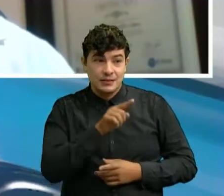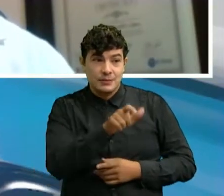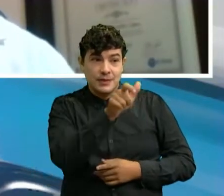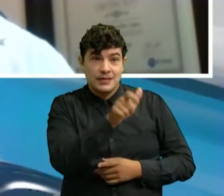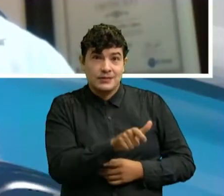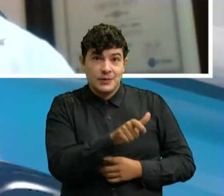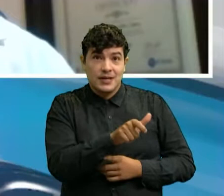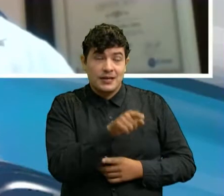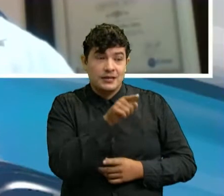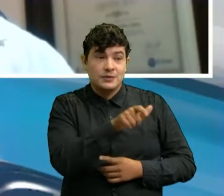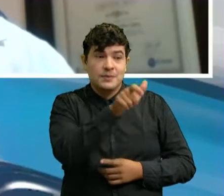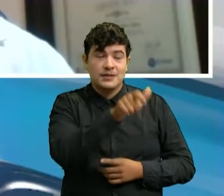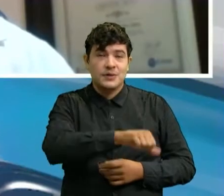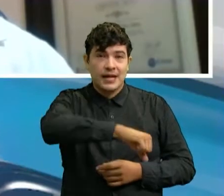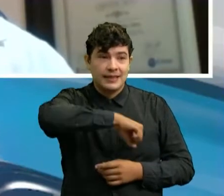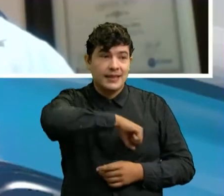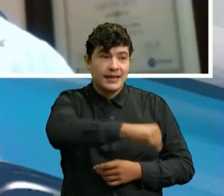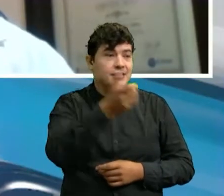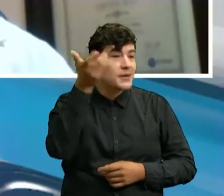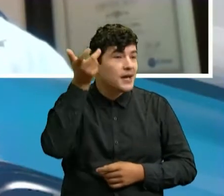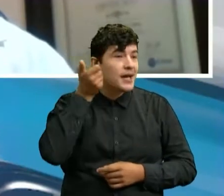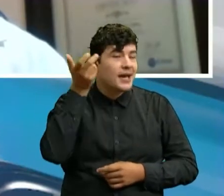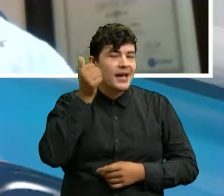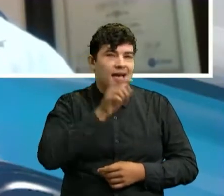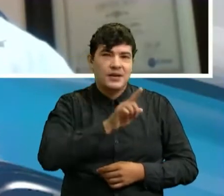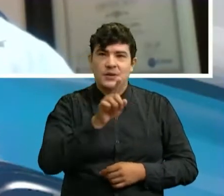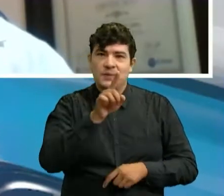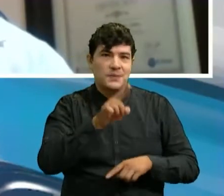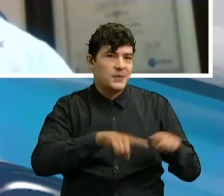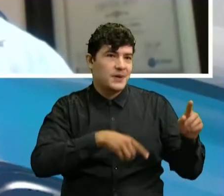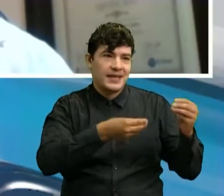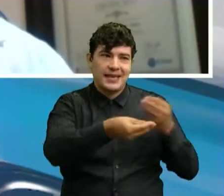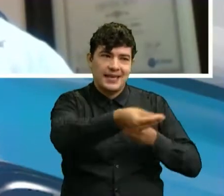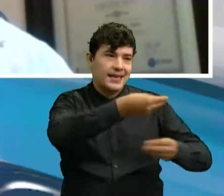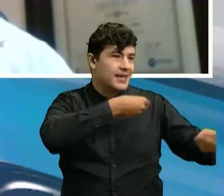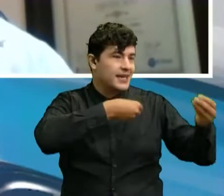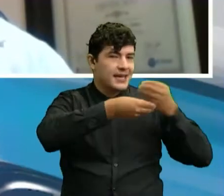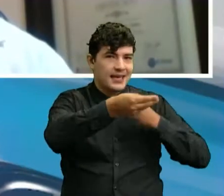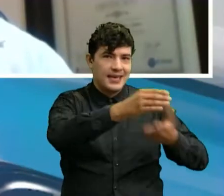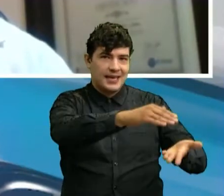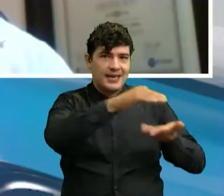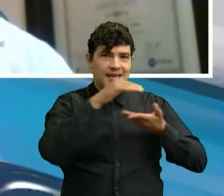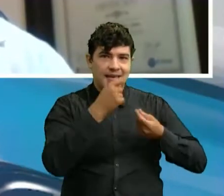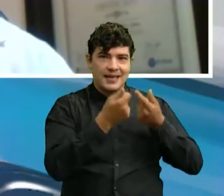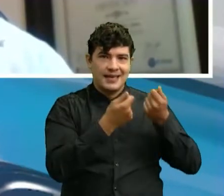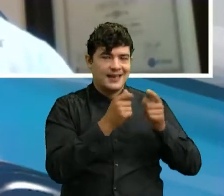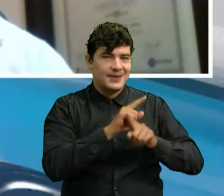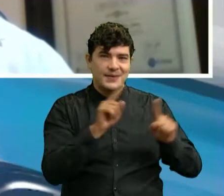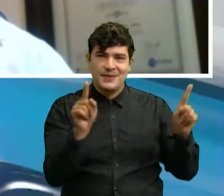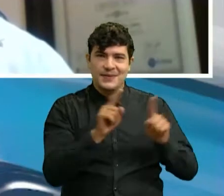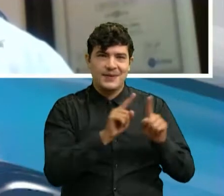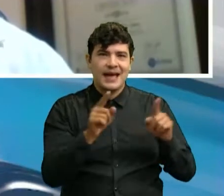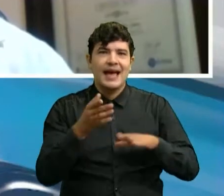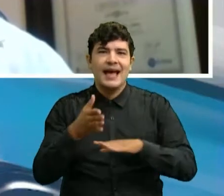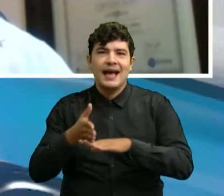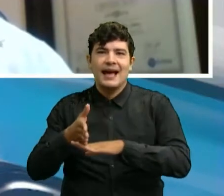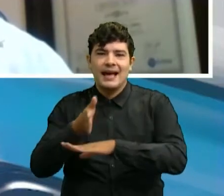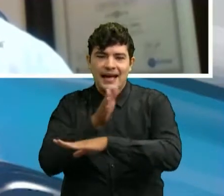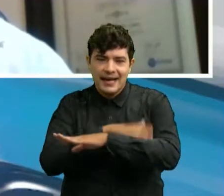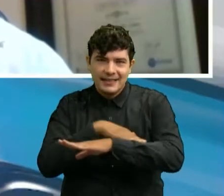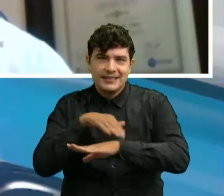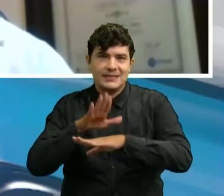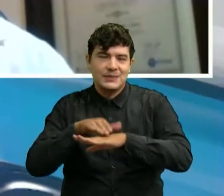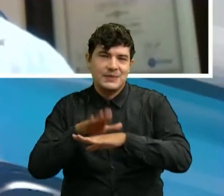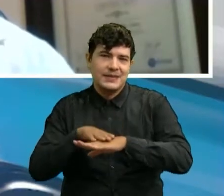a reclamar una pensión, no puede optar por la devolución del saldo de la cuenta de ahorro individual. Lo decíamos